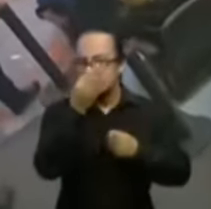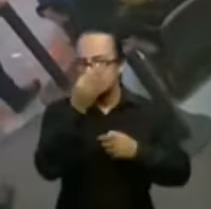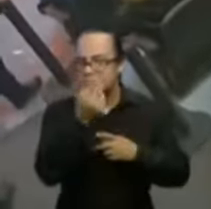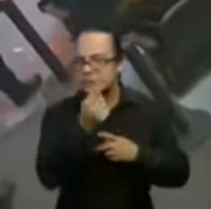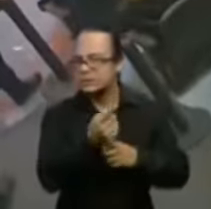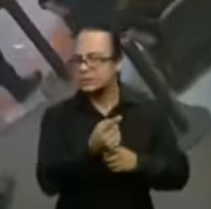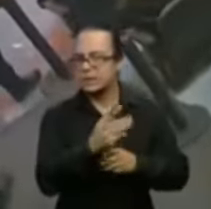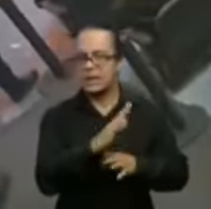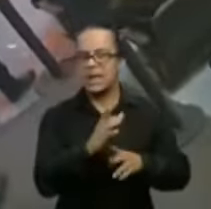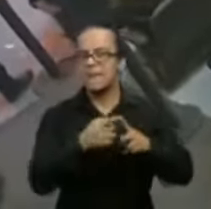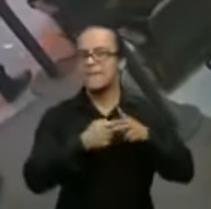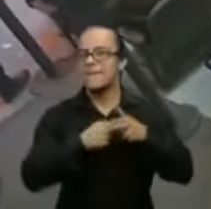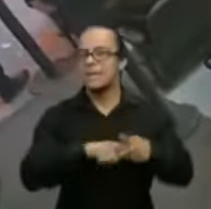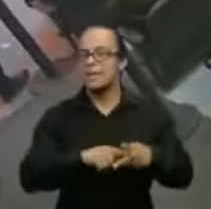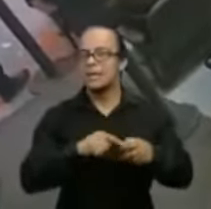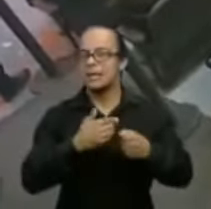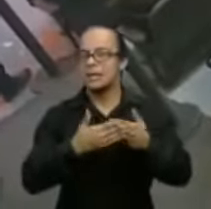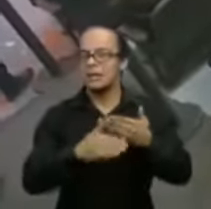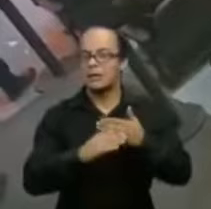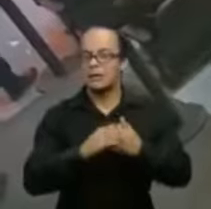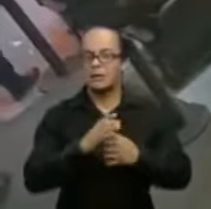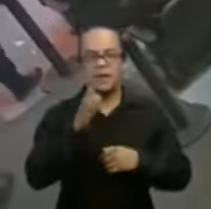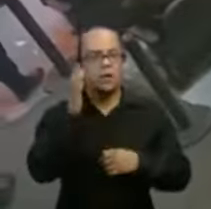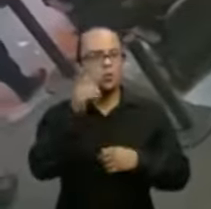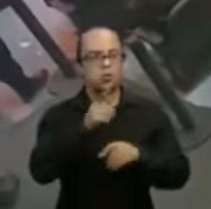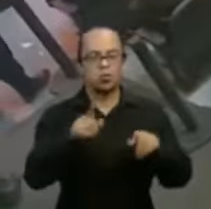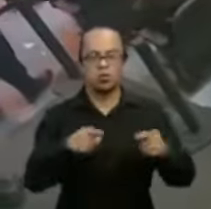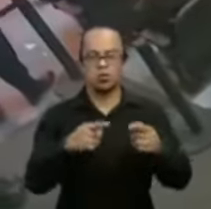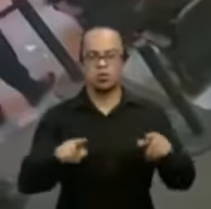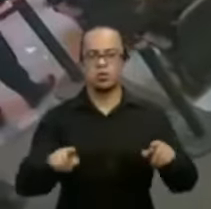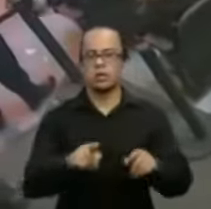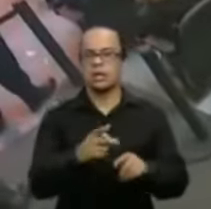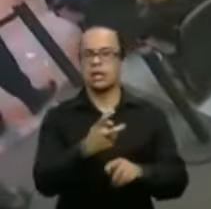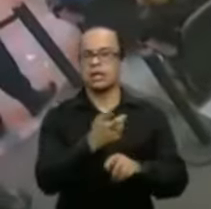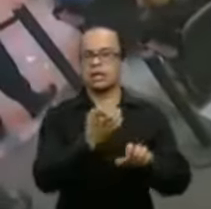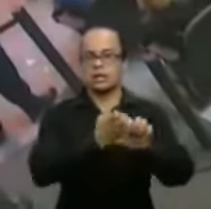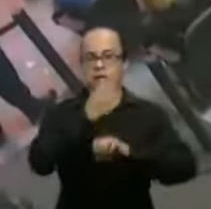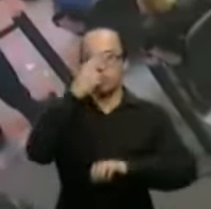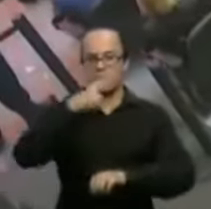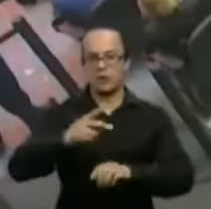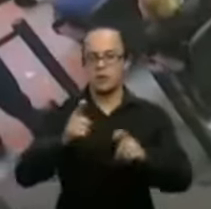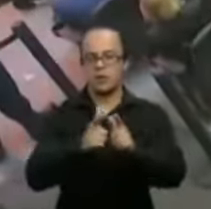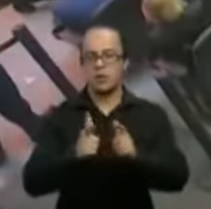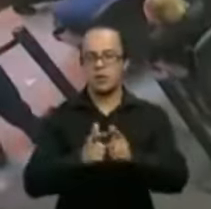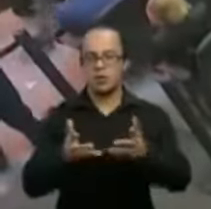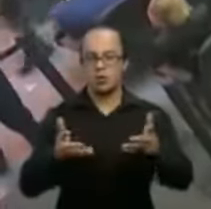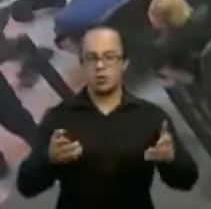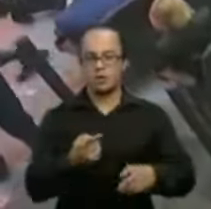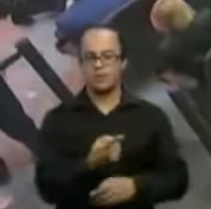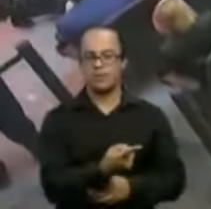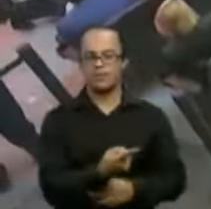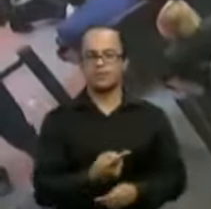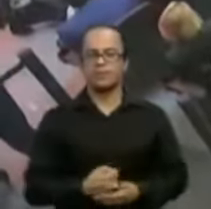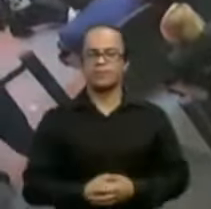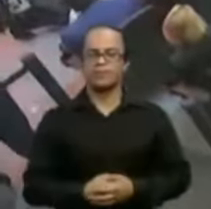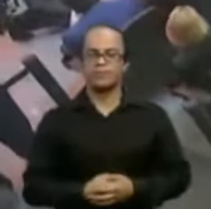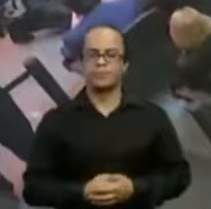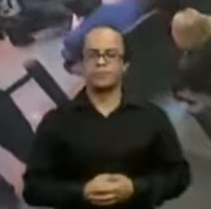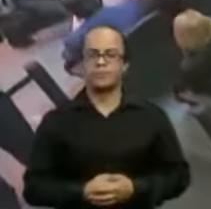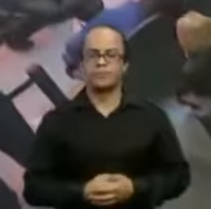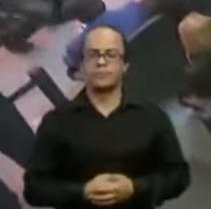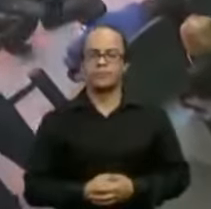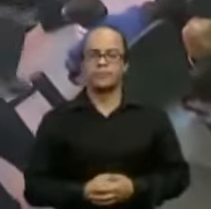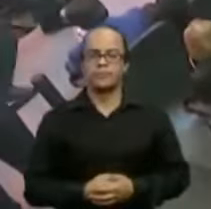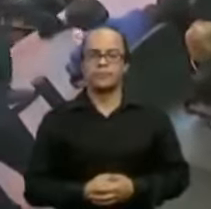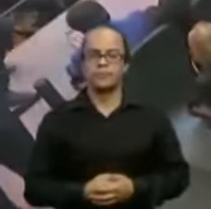a nada de que inicie y escucharemos a la Orquesta Sinfónica del Estado de México de esta